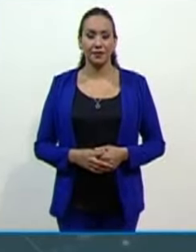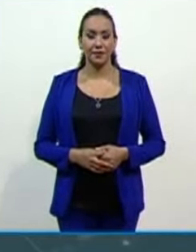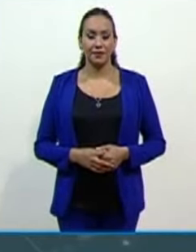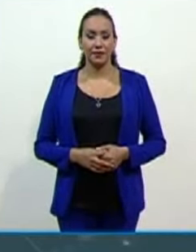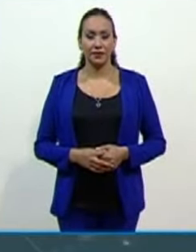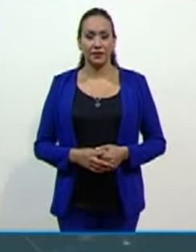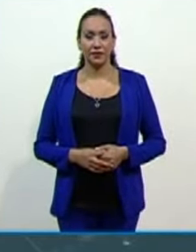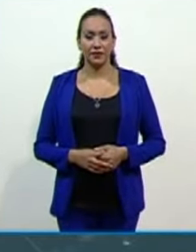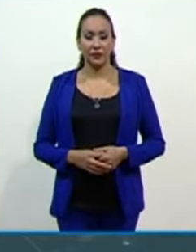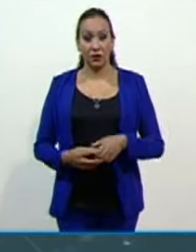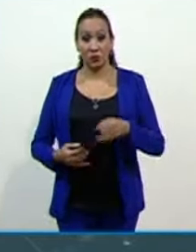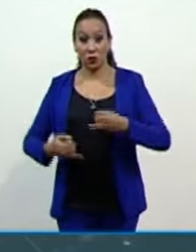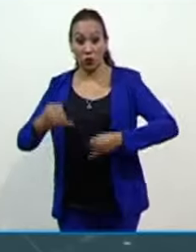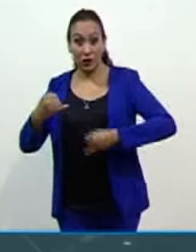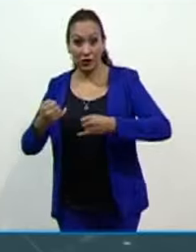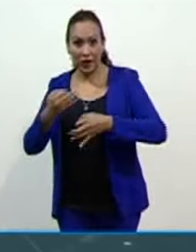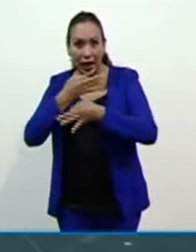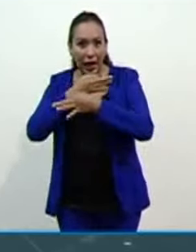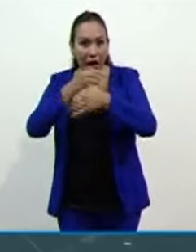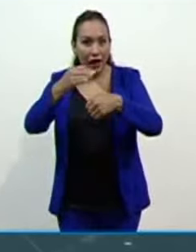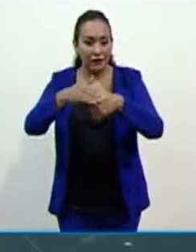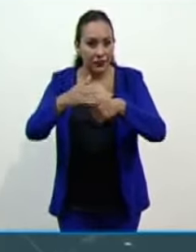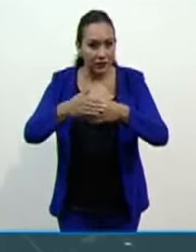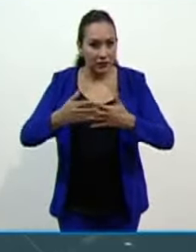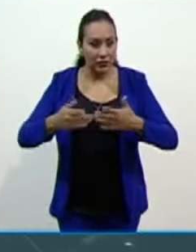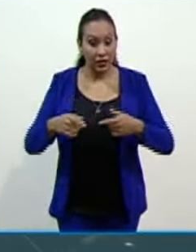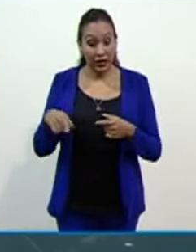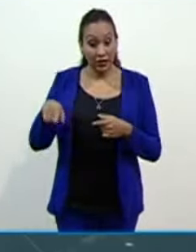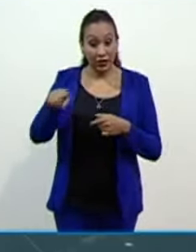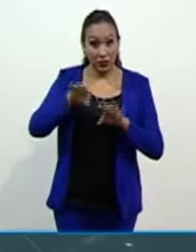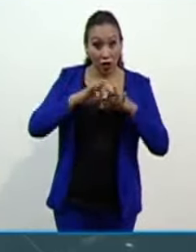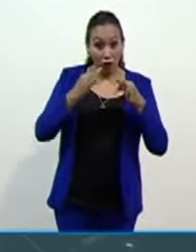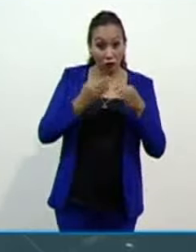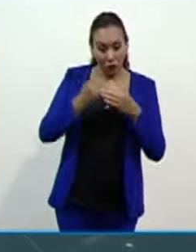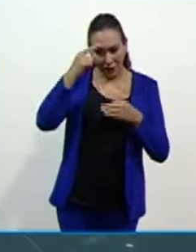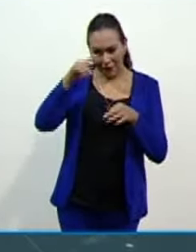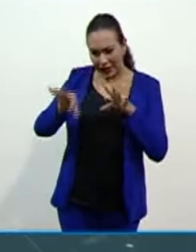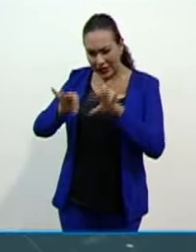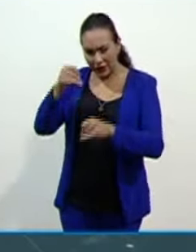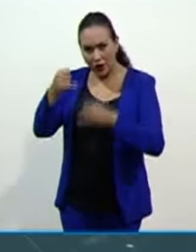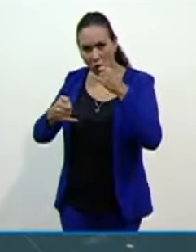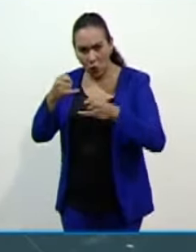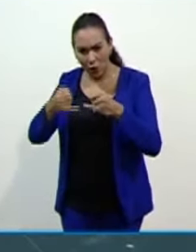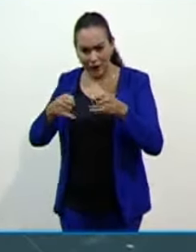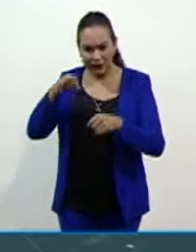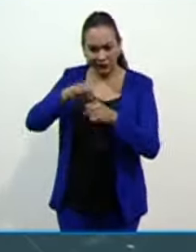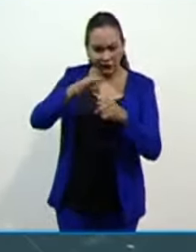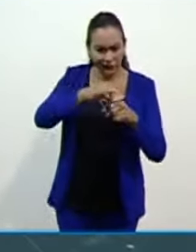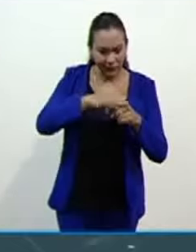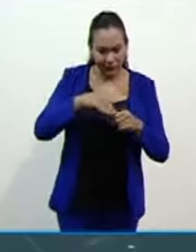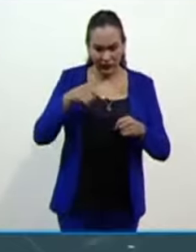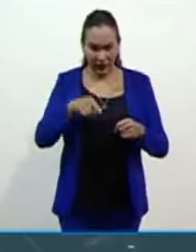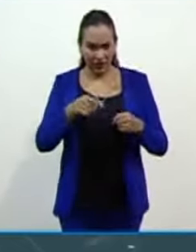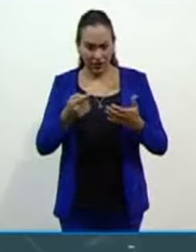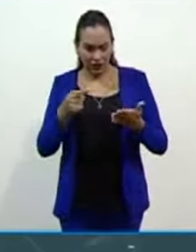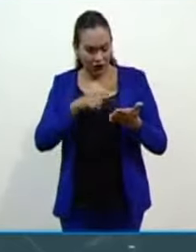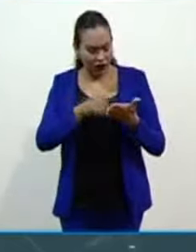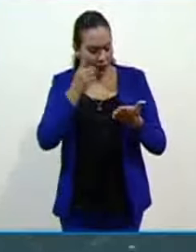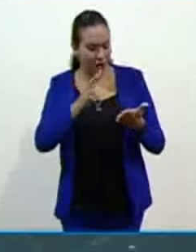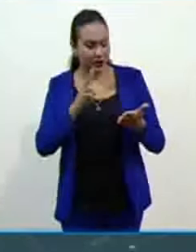Advierten juzgadoras que el acuerdo de insaculación para definir cargos de juzgadores a elegir no contempla el principio de